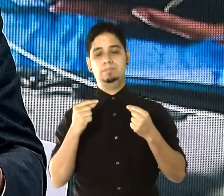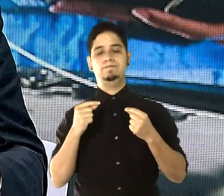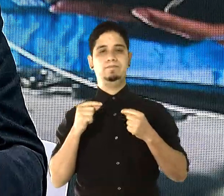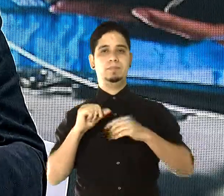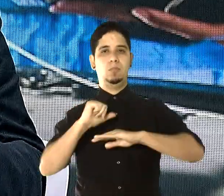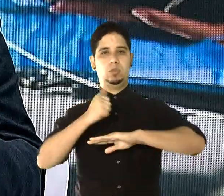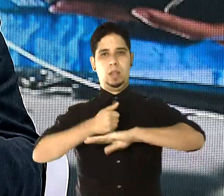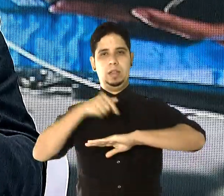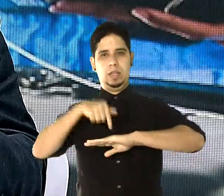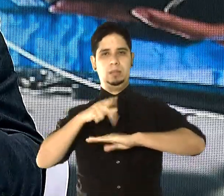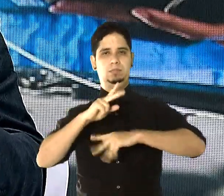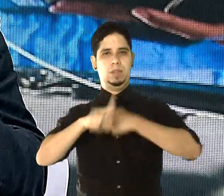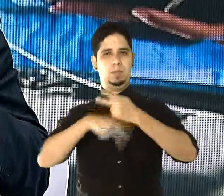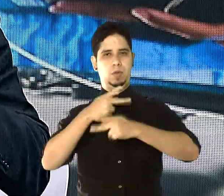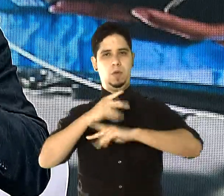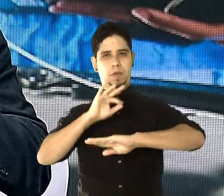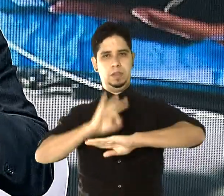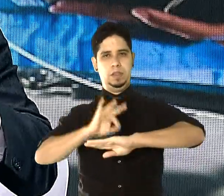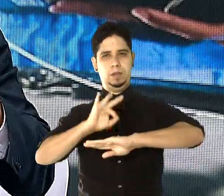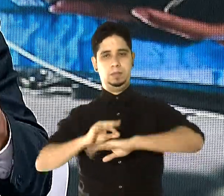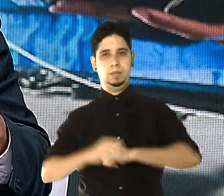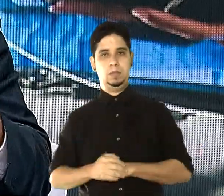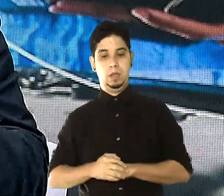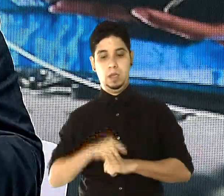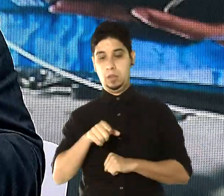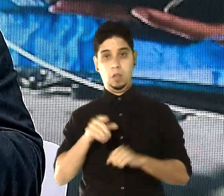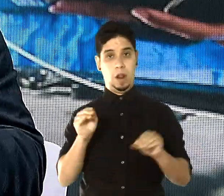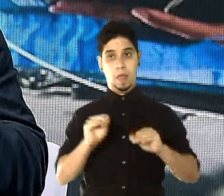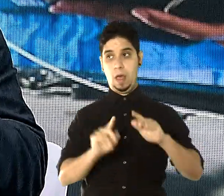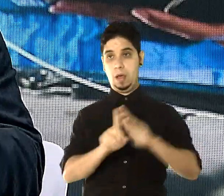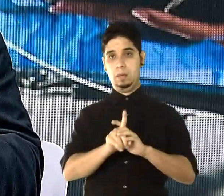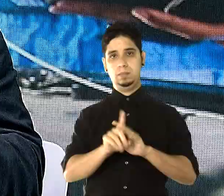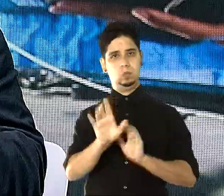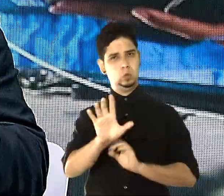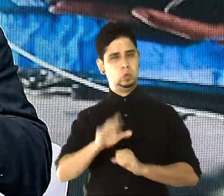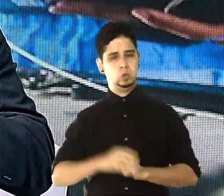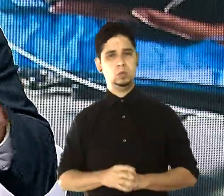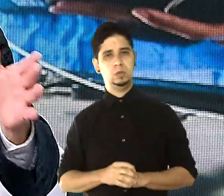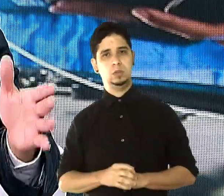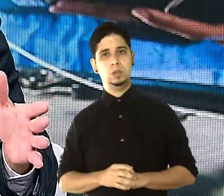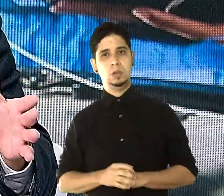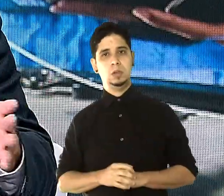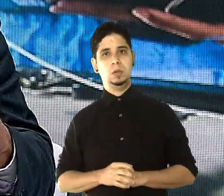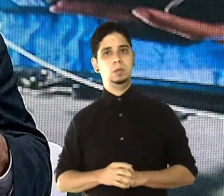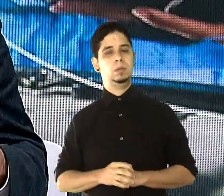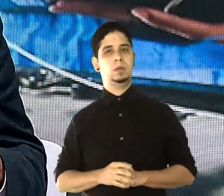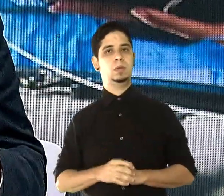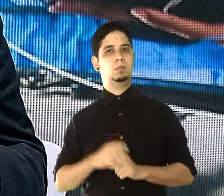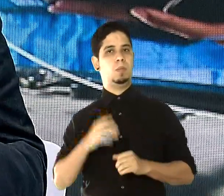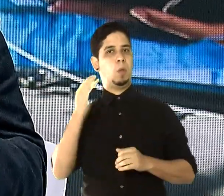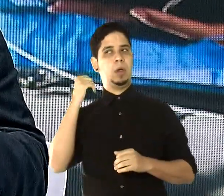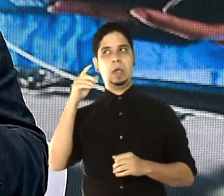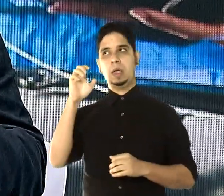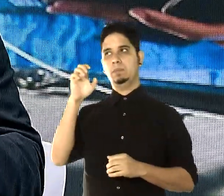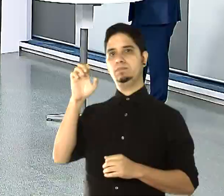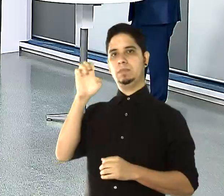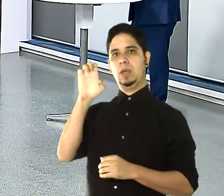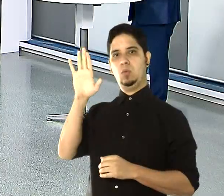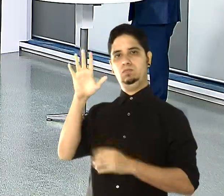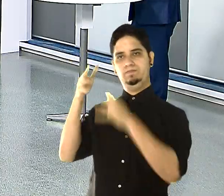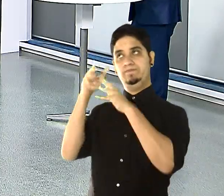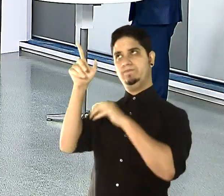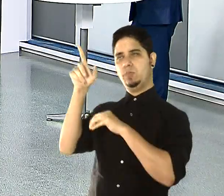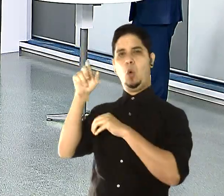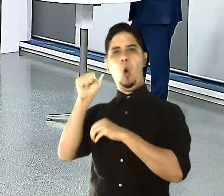oficina. Y no fue algo que salió de la nada, se han estudiado otros desastres en los Estados Unidos que han